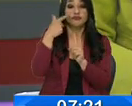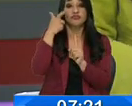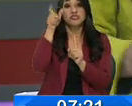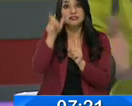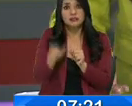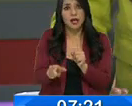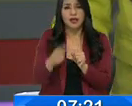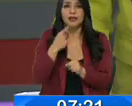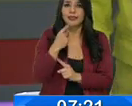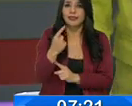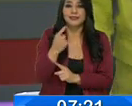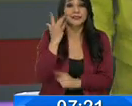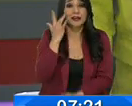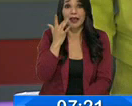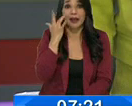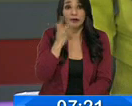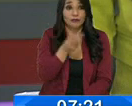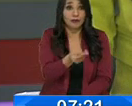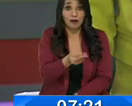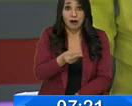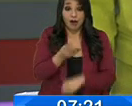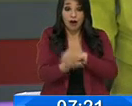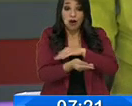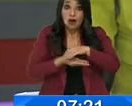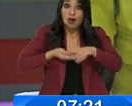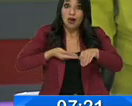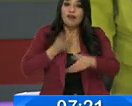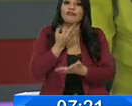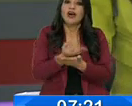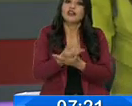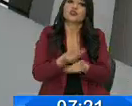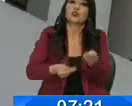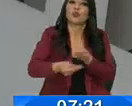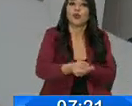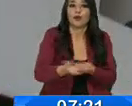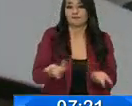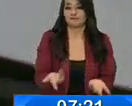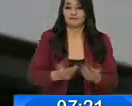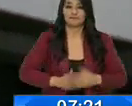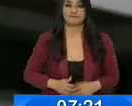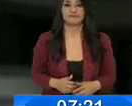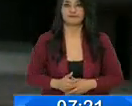algo inusual la entrega de las facturas a cambio de sobornos.